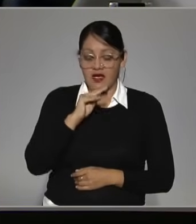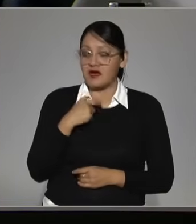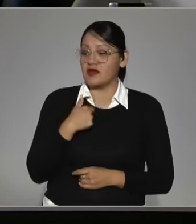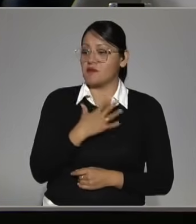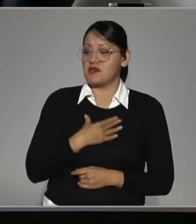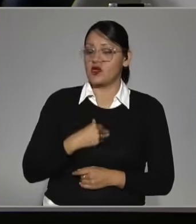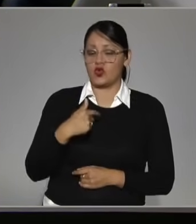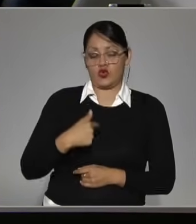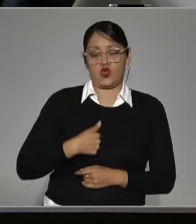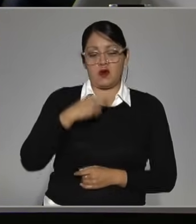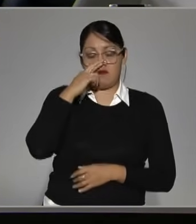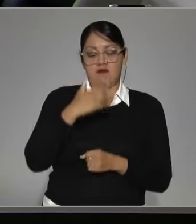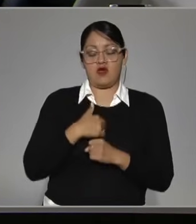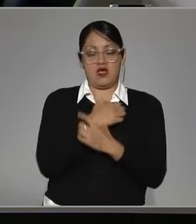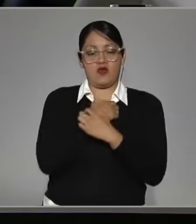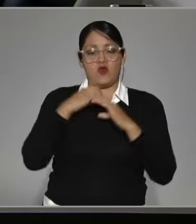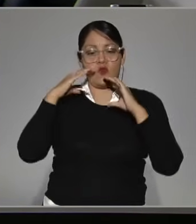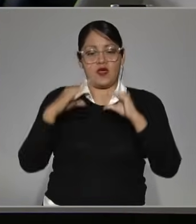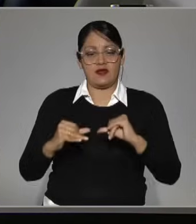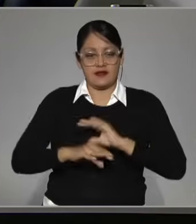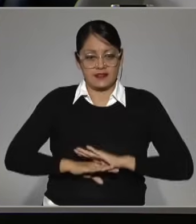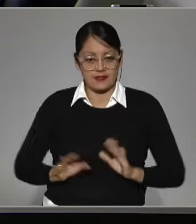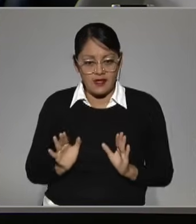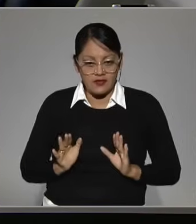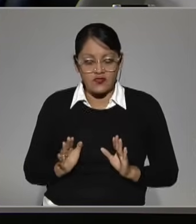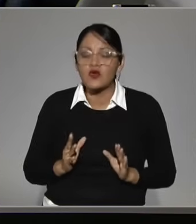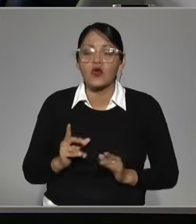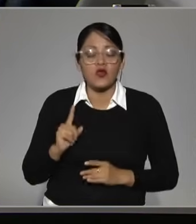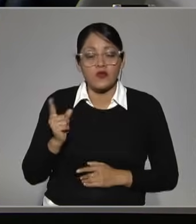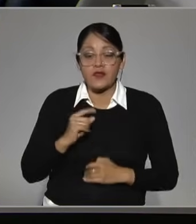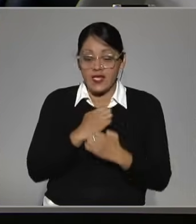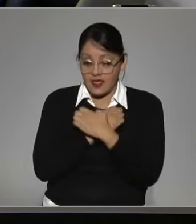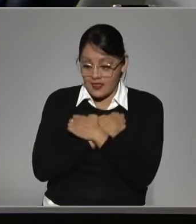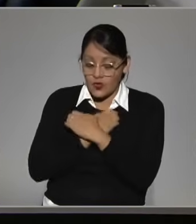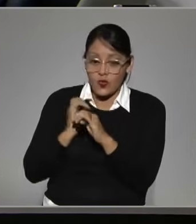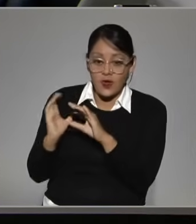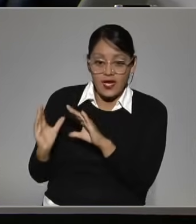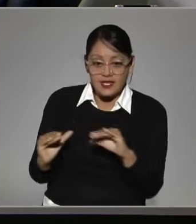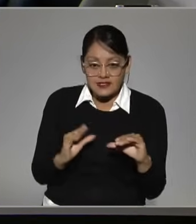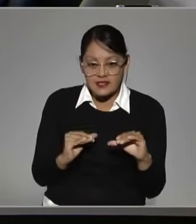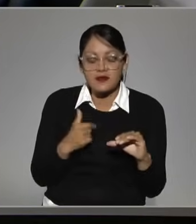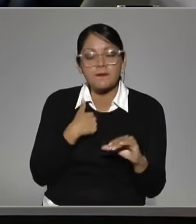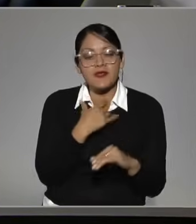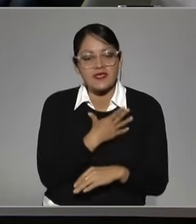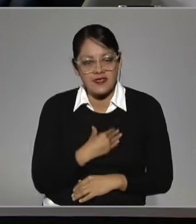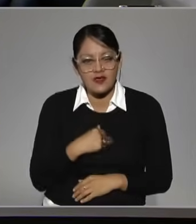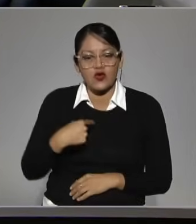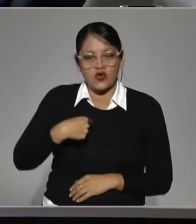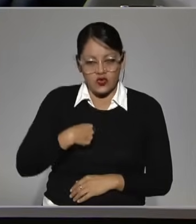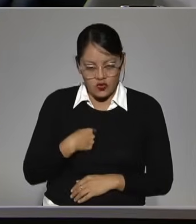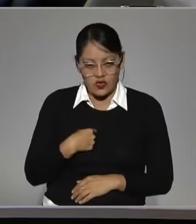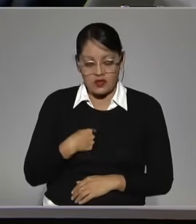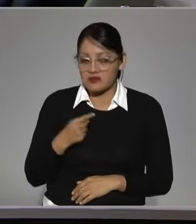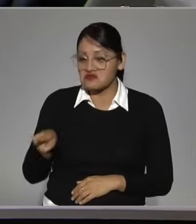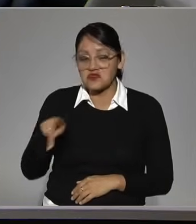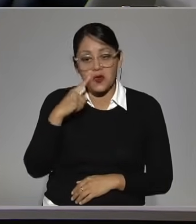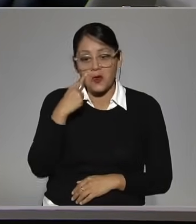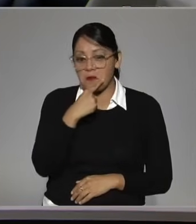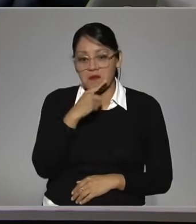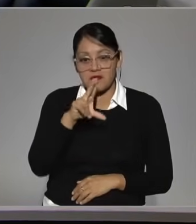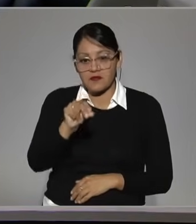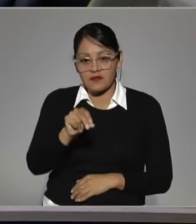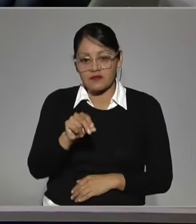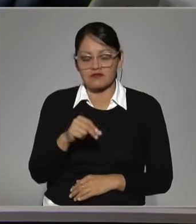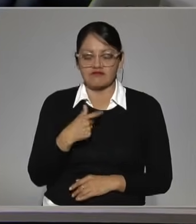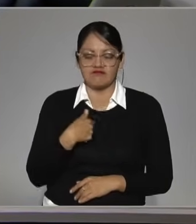los educo yo, sino educamos conjuntamente mis hijos y yo. Claro. Si no lo vemos así, simplemente lo que estamos haciendo